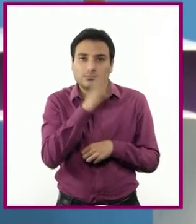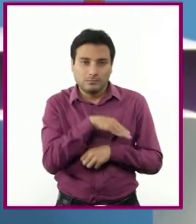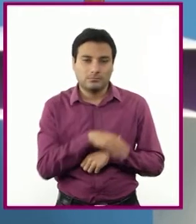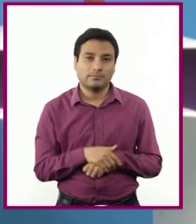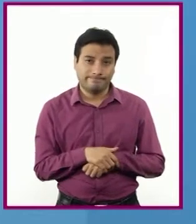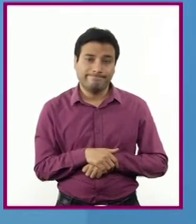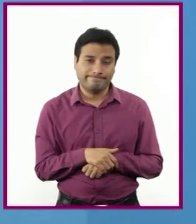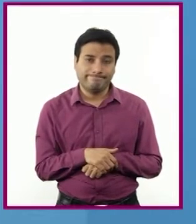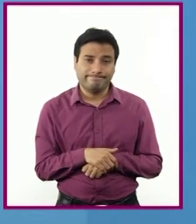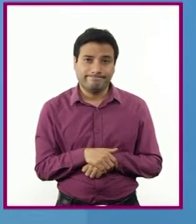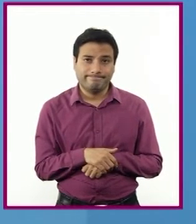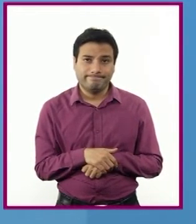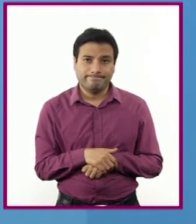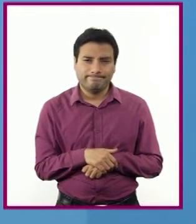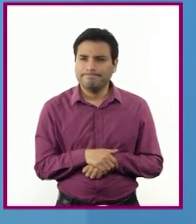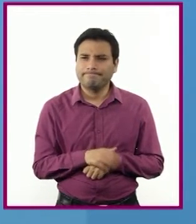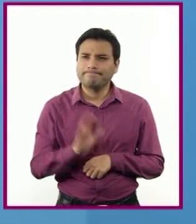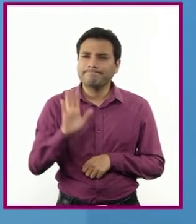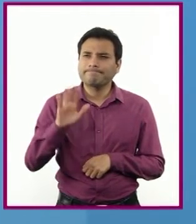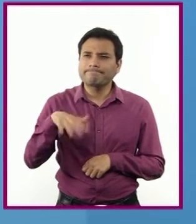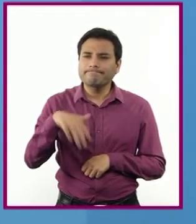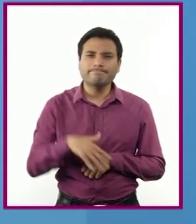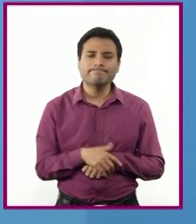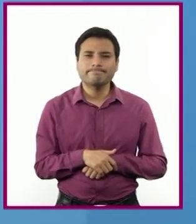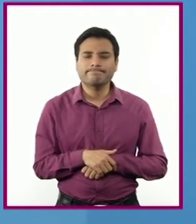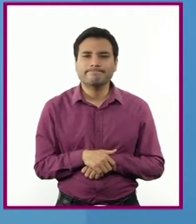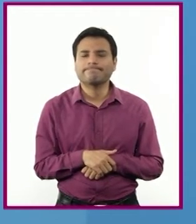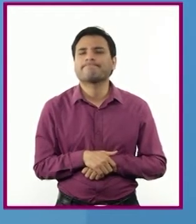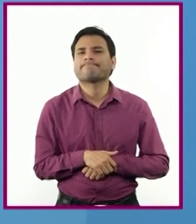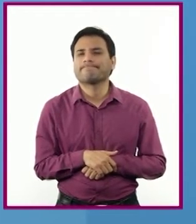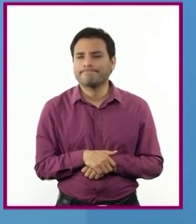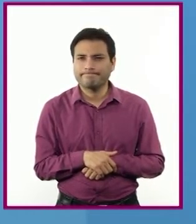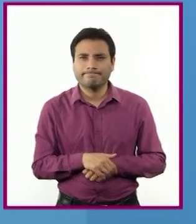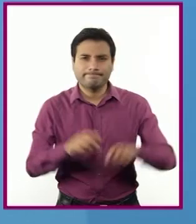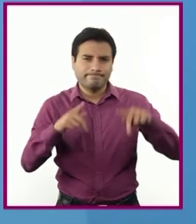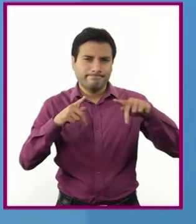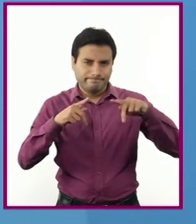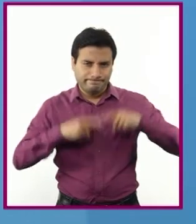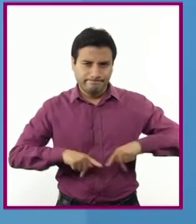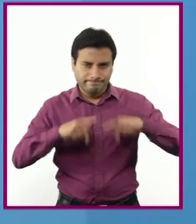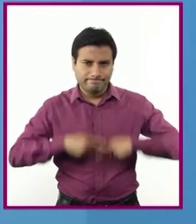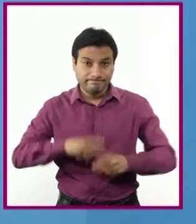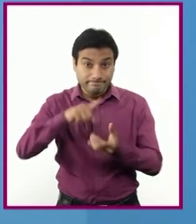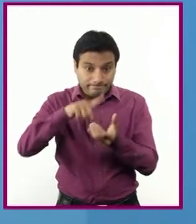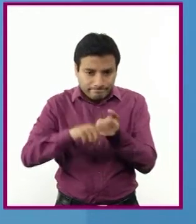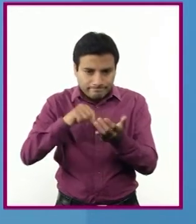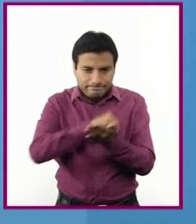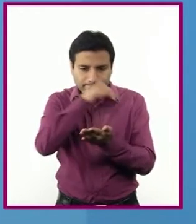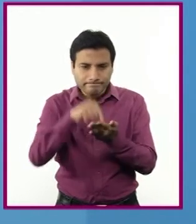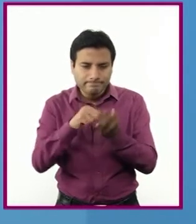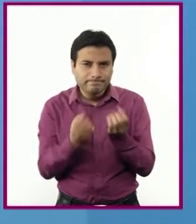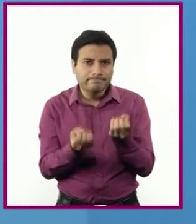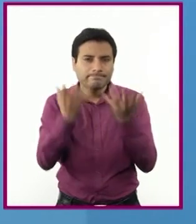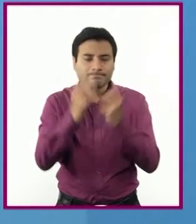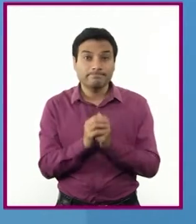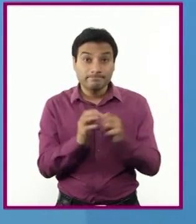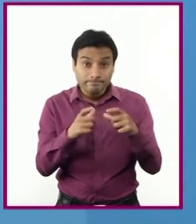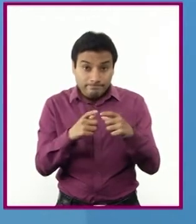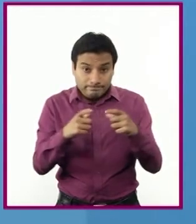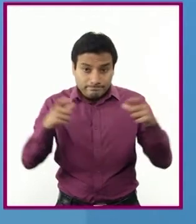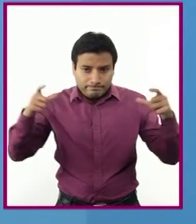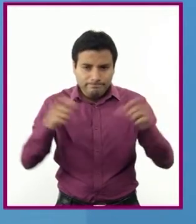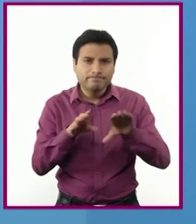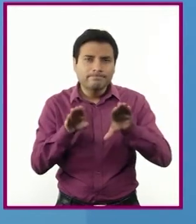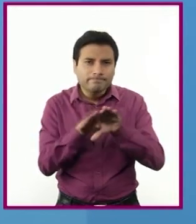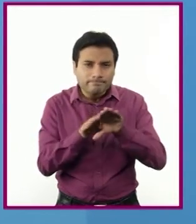sus espacios. Maestra, además de saber cuánta población hay dentro de un territorio y cómo crece, es necesario